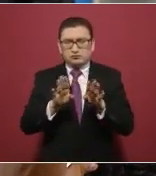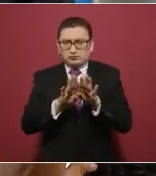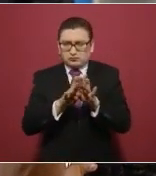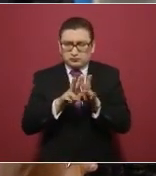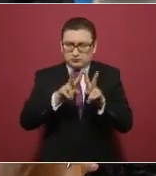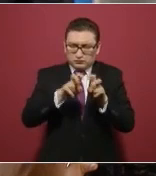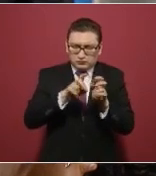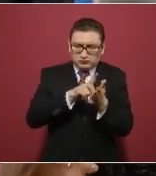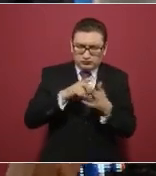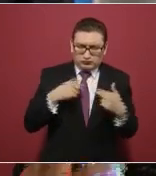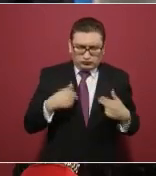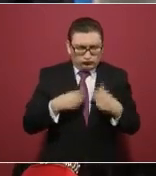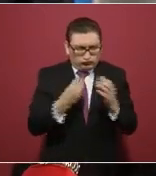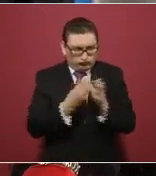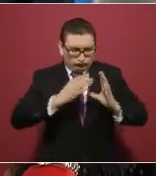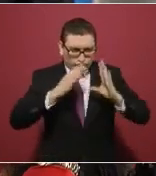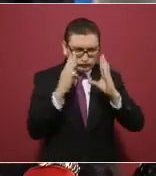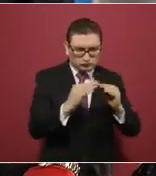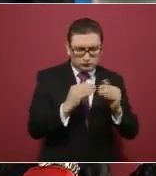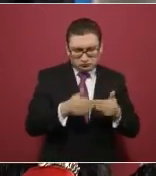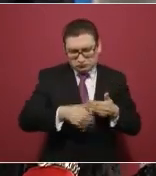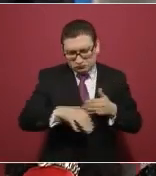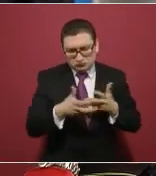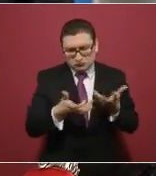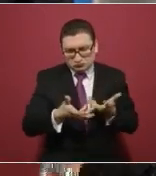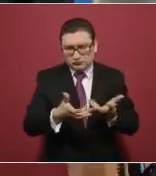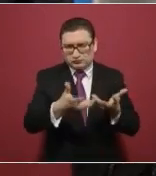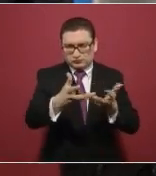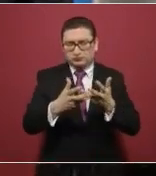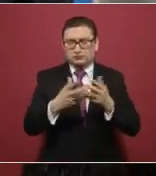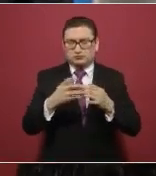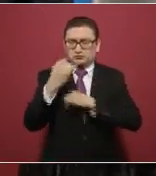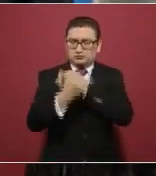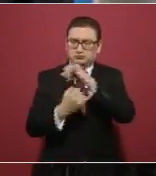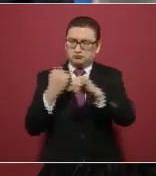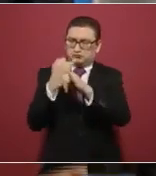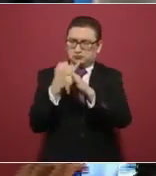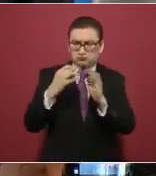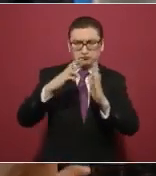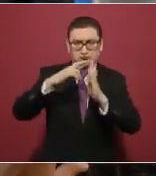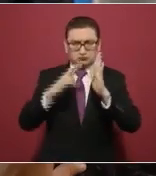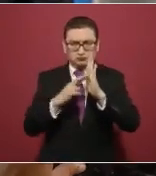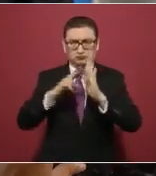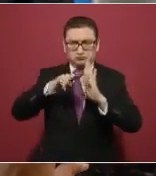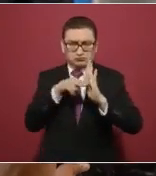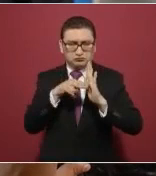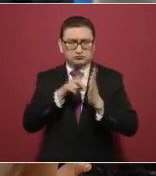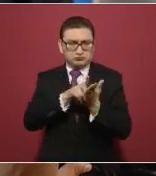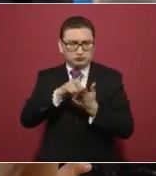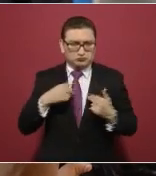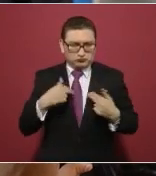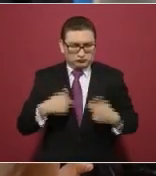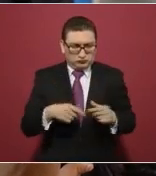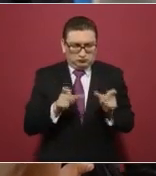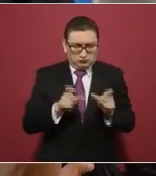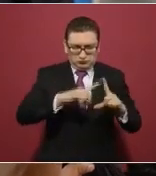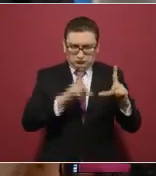de derechos humanos y operación de acuerdo a estándares internacionales de derechos humanos a la Guardia